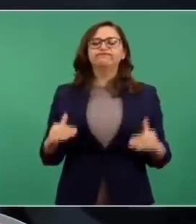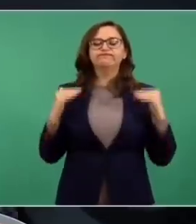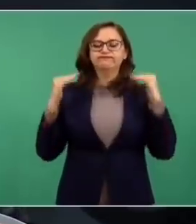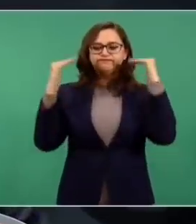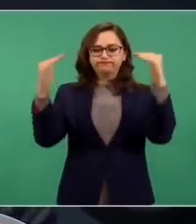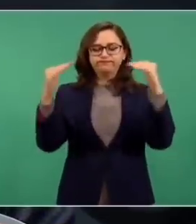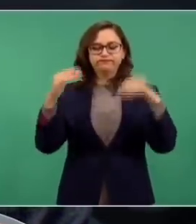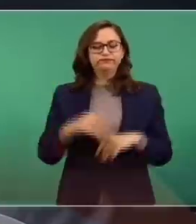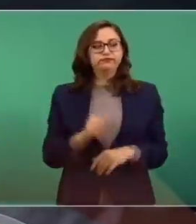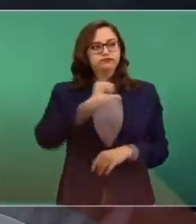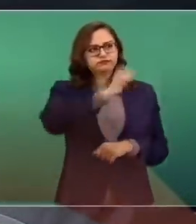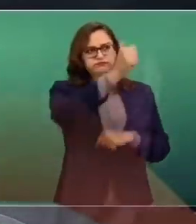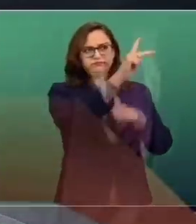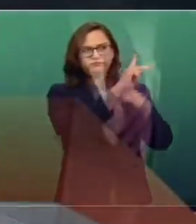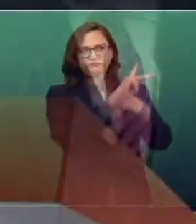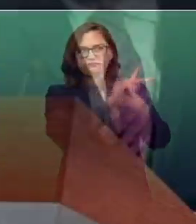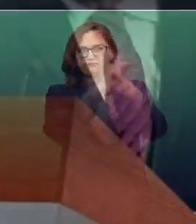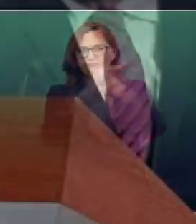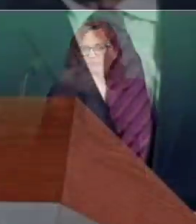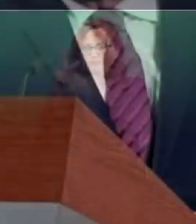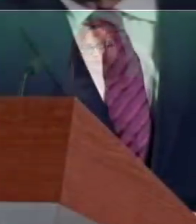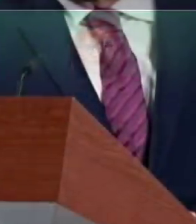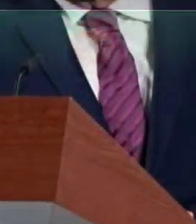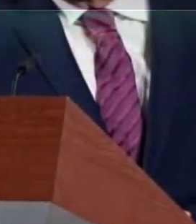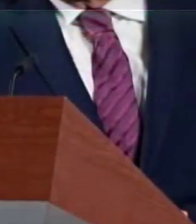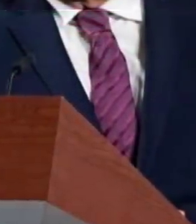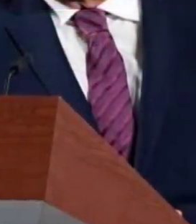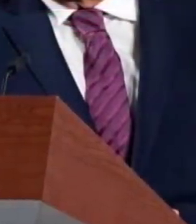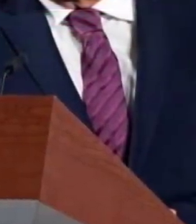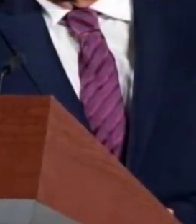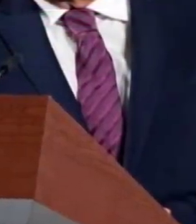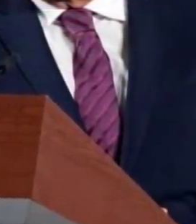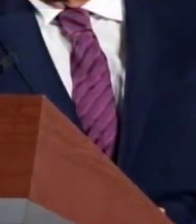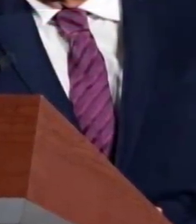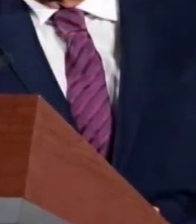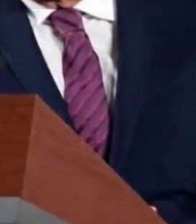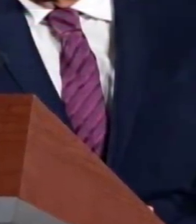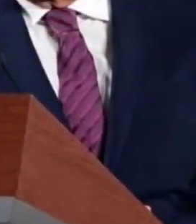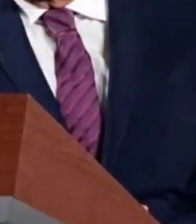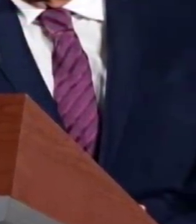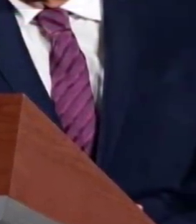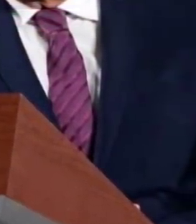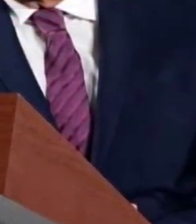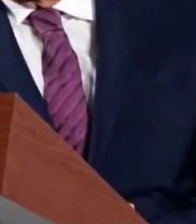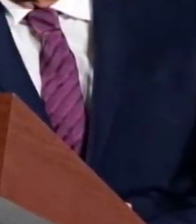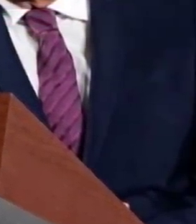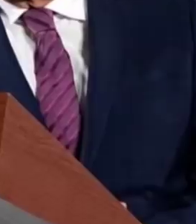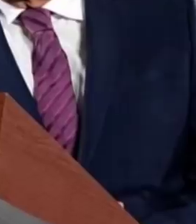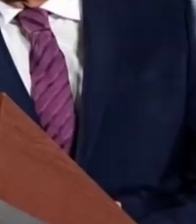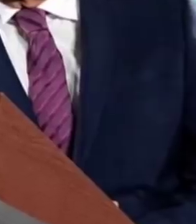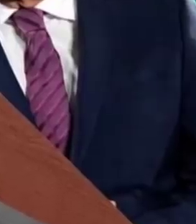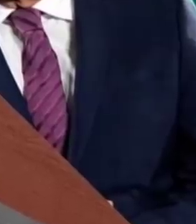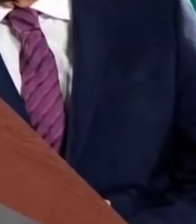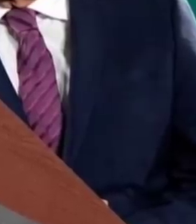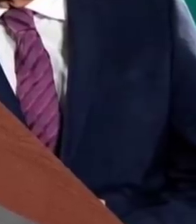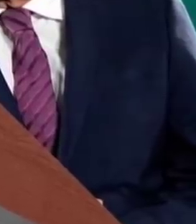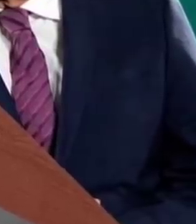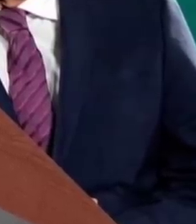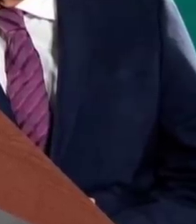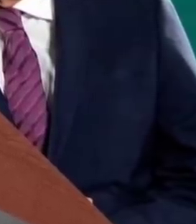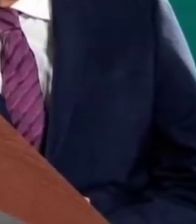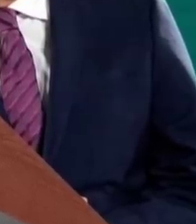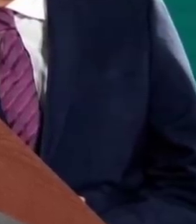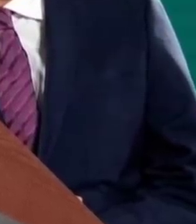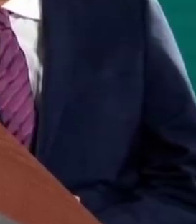relaciones entre México y España. Nuevamente López Obrador dando orgullo a nivel mundial. Porque realmente, ¿no?